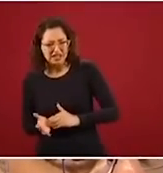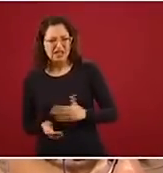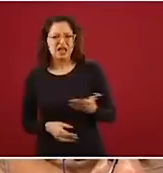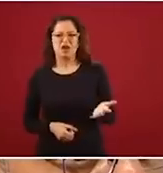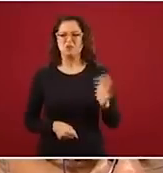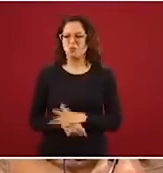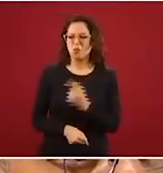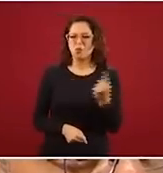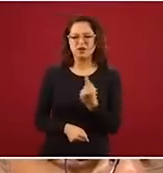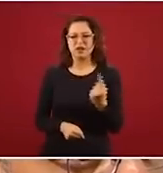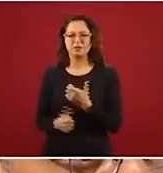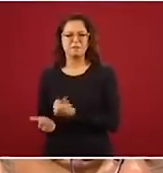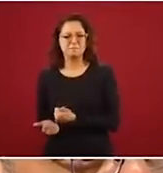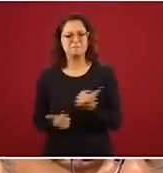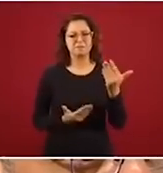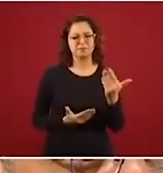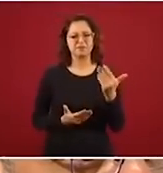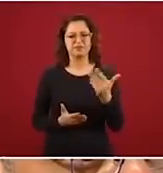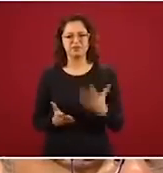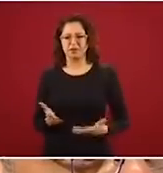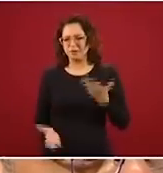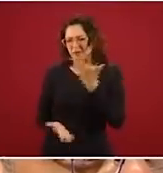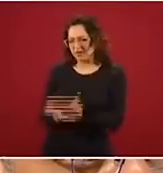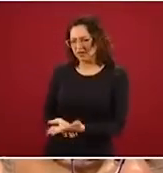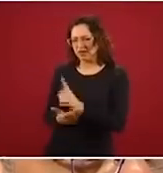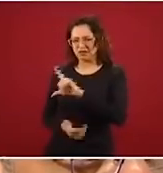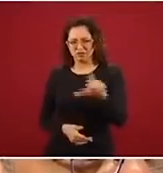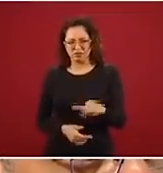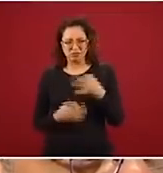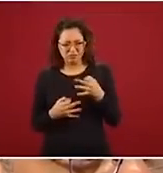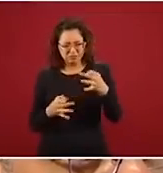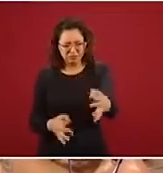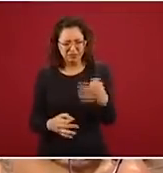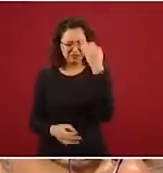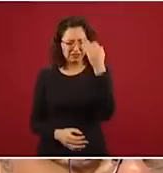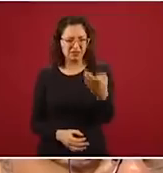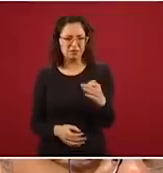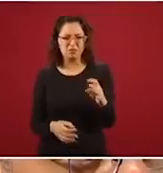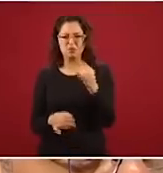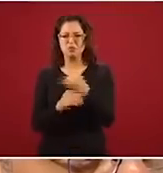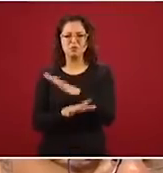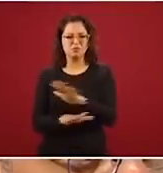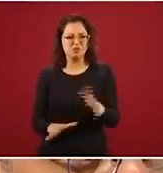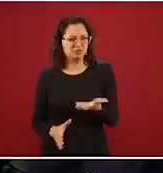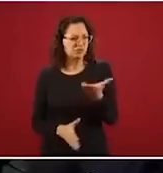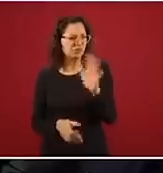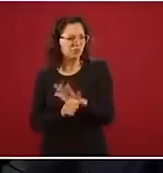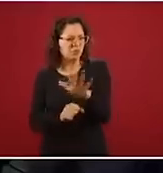¿Eran extradiciones o solicitudes que había un rezago, se comenzaron a atender? ¿Qué información tiene al respecto? No,